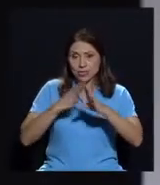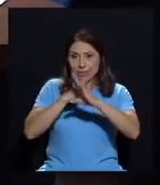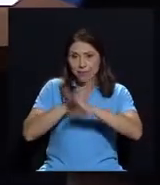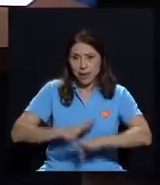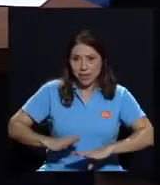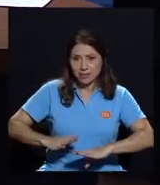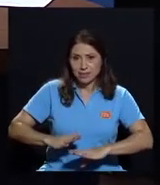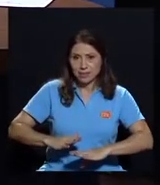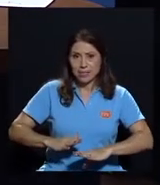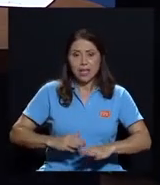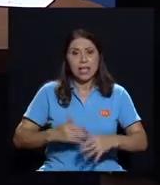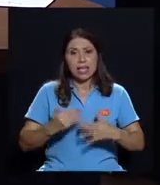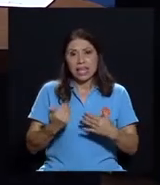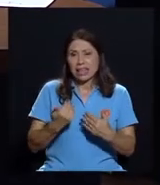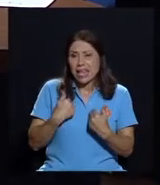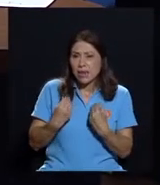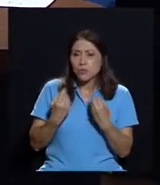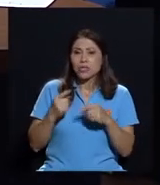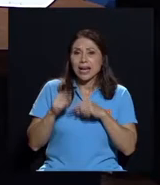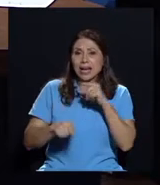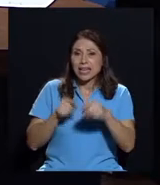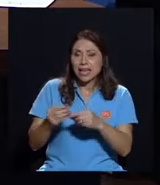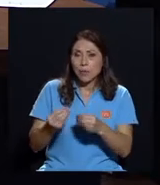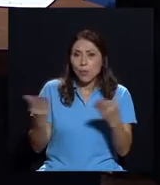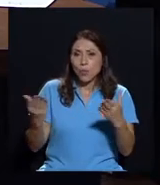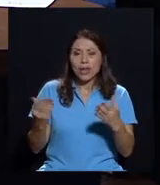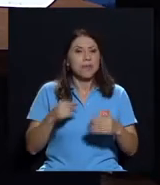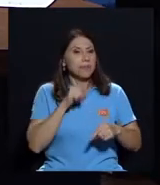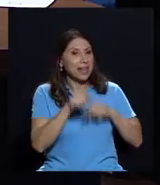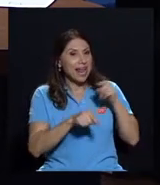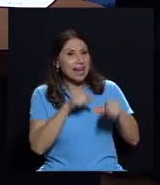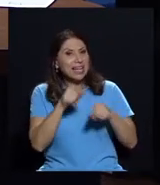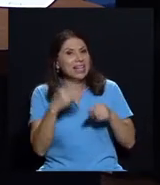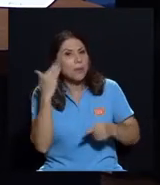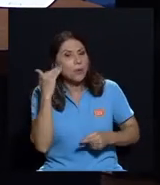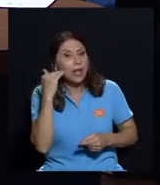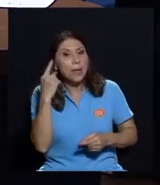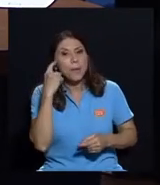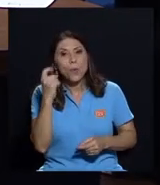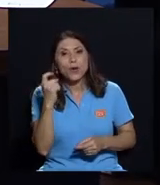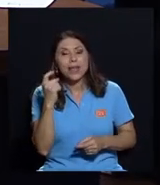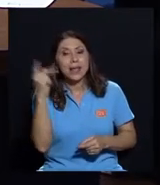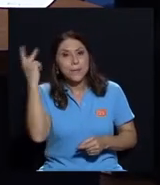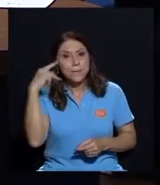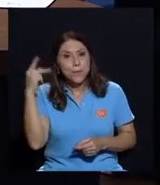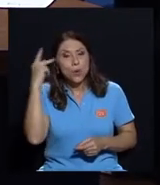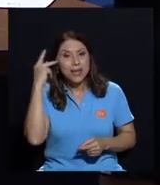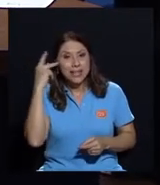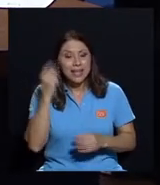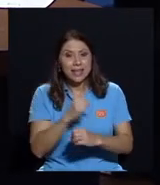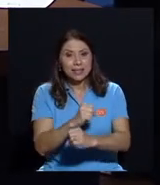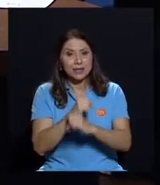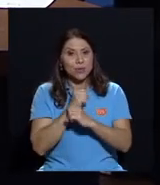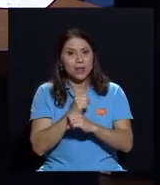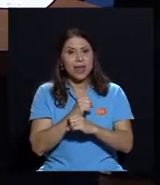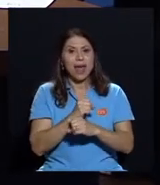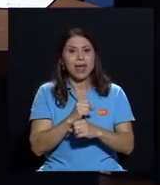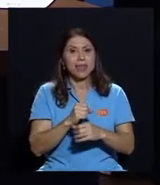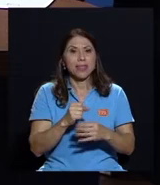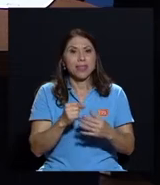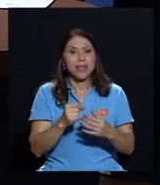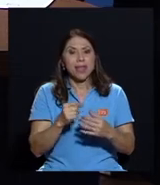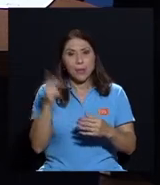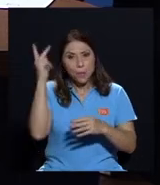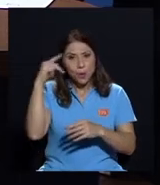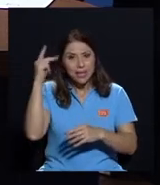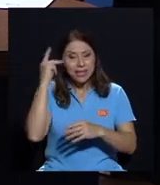crítica pública yo creo que parte de la crítica ha sido porque se ha visto no se ha visto integrada la política de seguridad la política